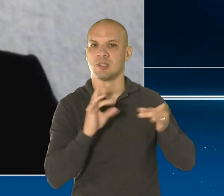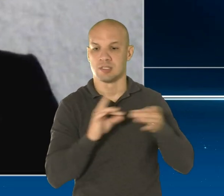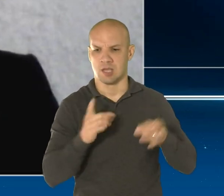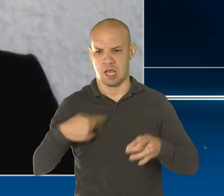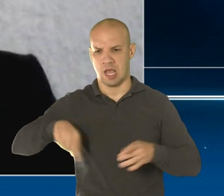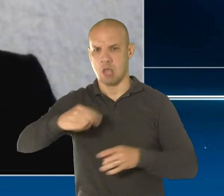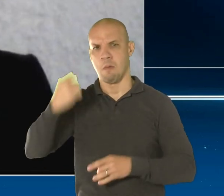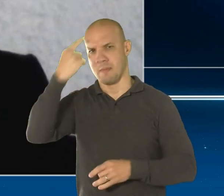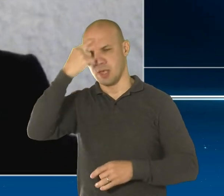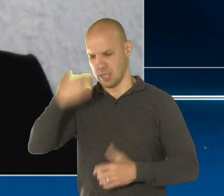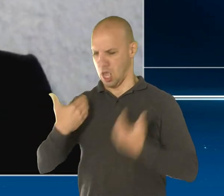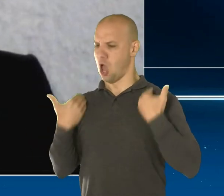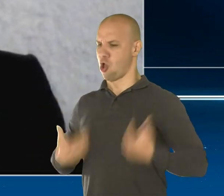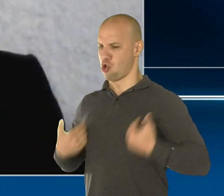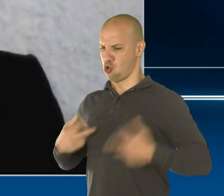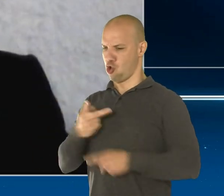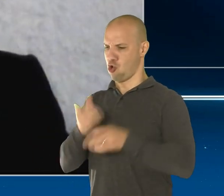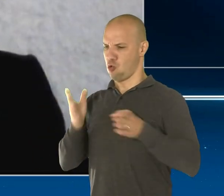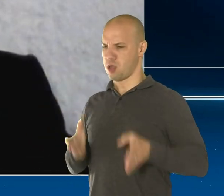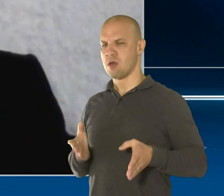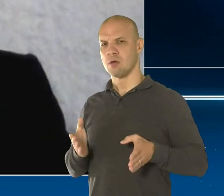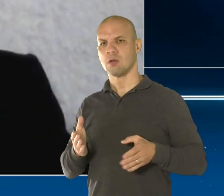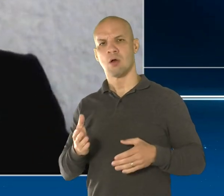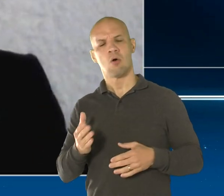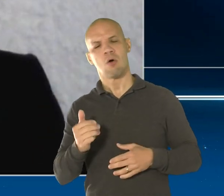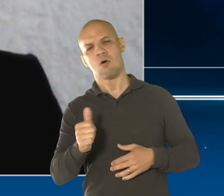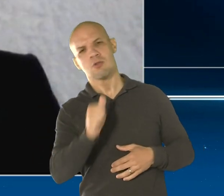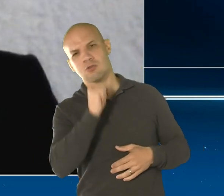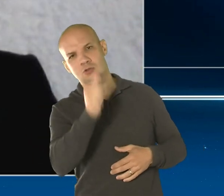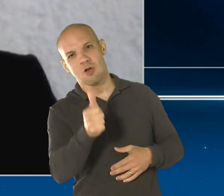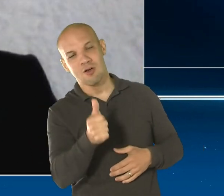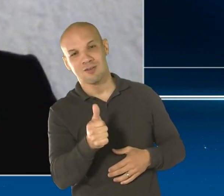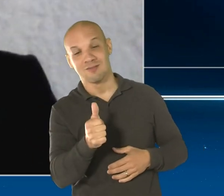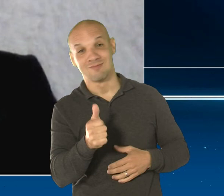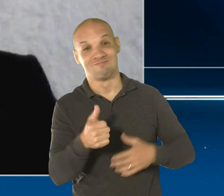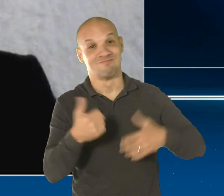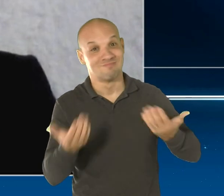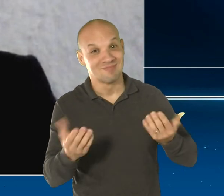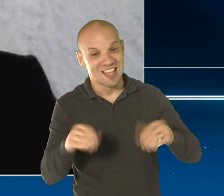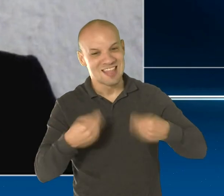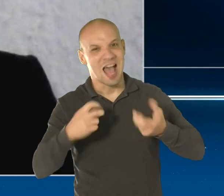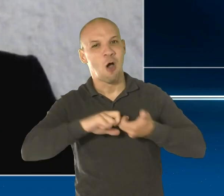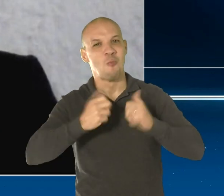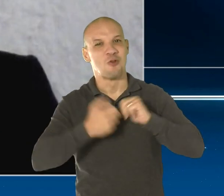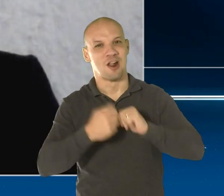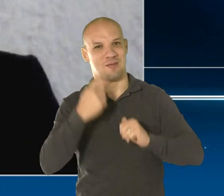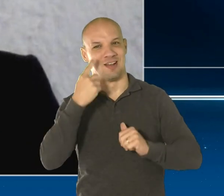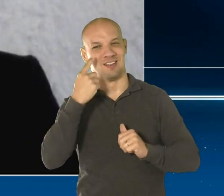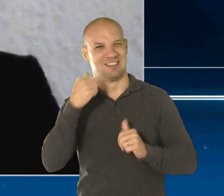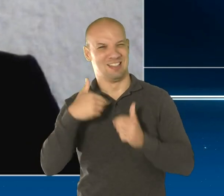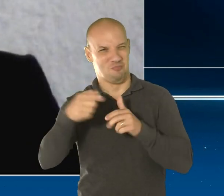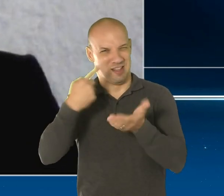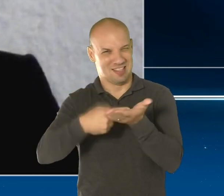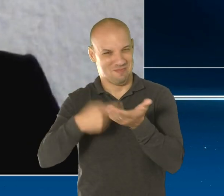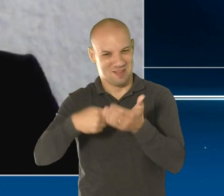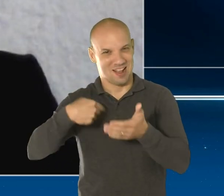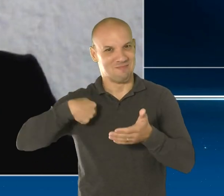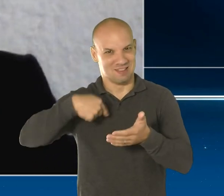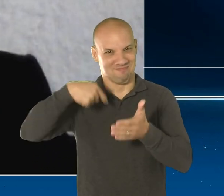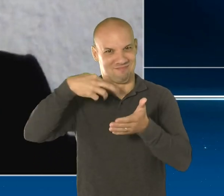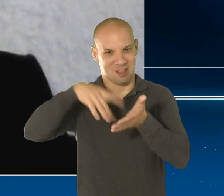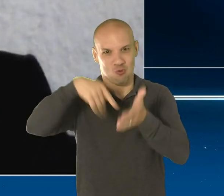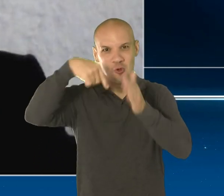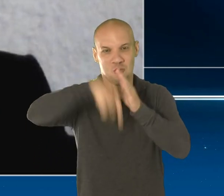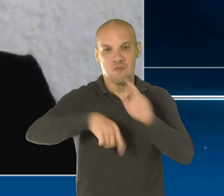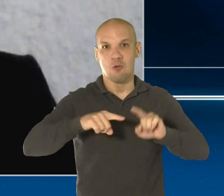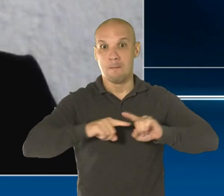cuidadores. Fue uno de los problemas que tenemos para poder realizar el estudio que más adelante platicaremos, pero